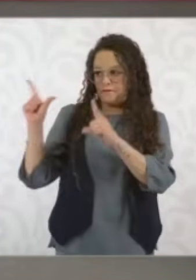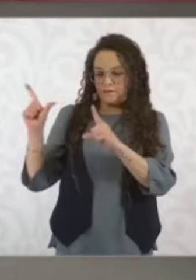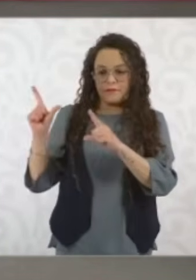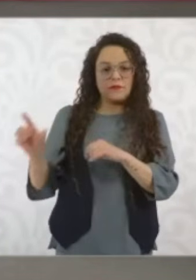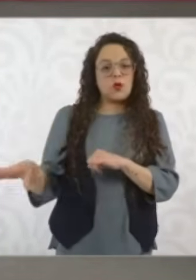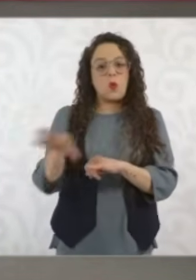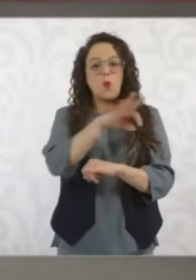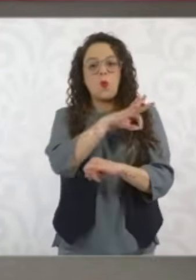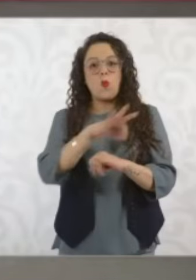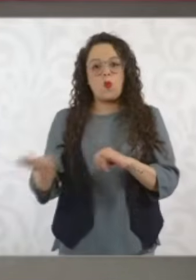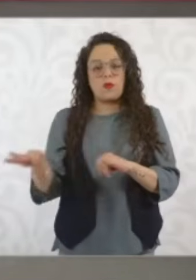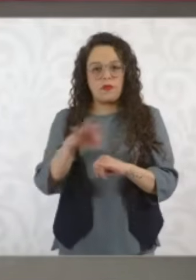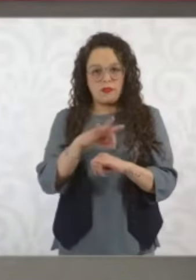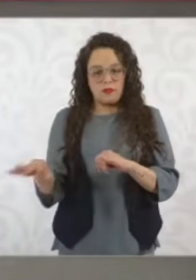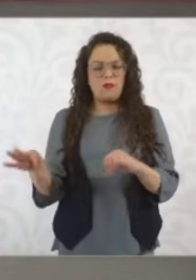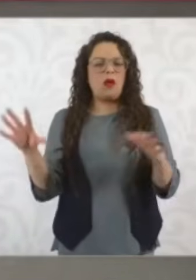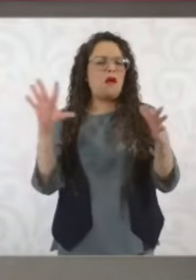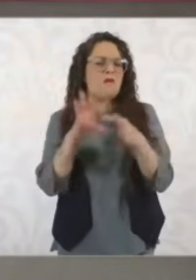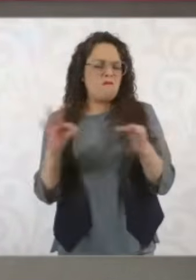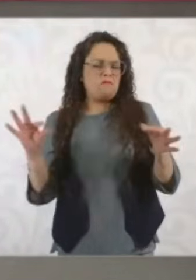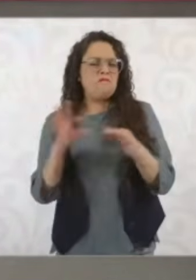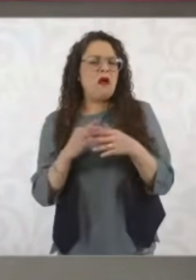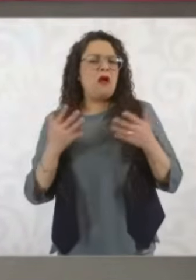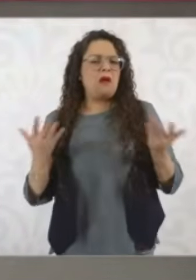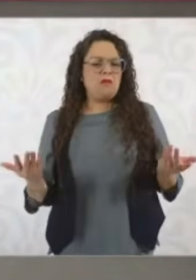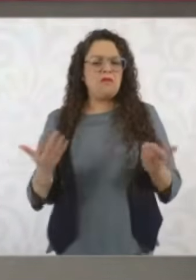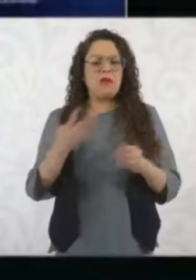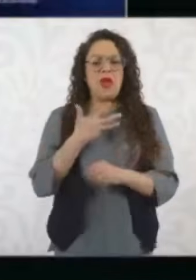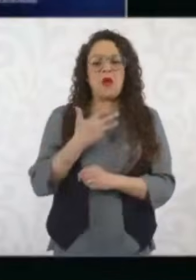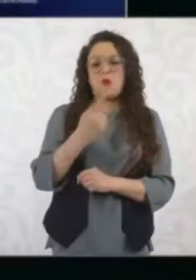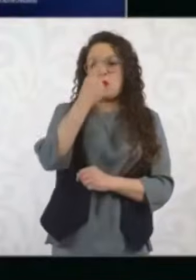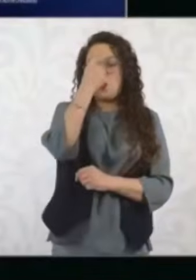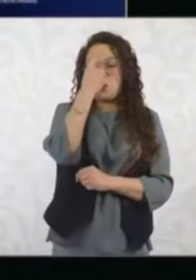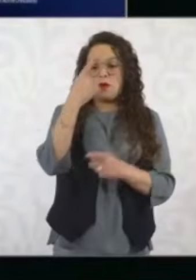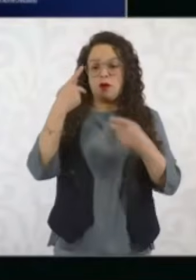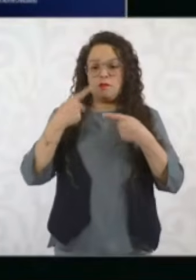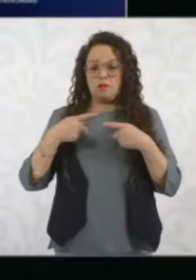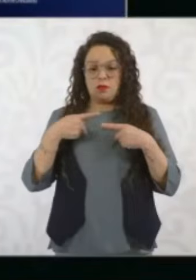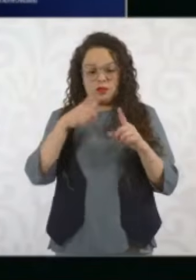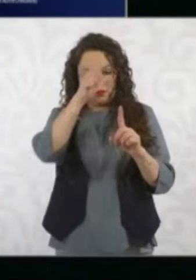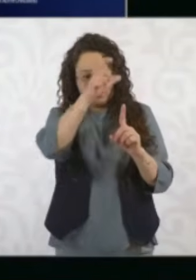Finalmente hemos hablado de que hay un personaje que fue contratado